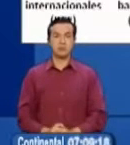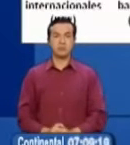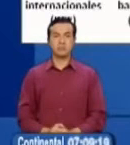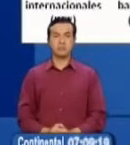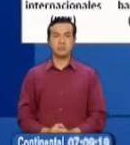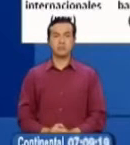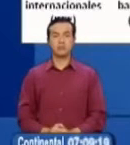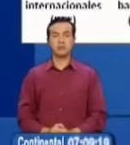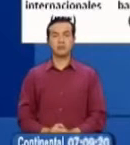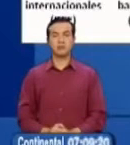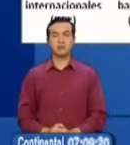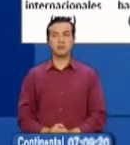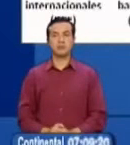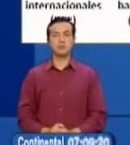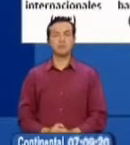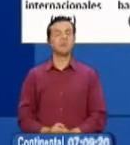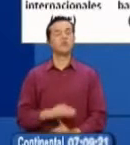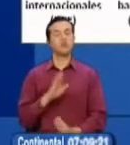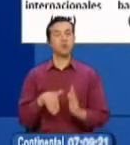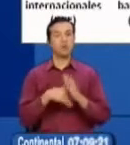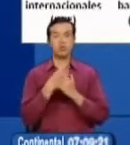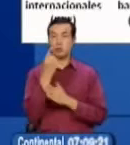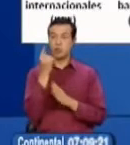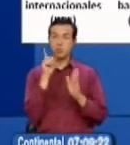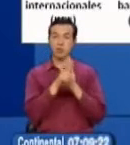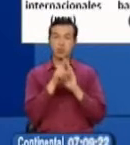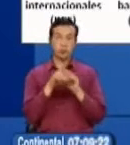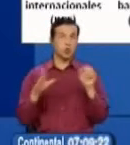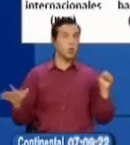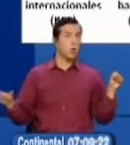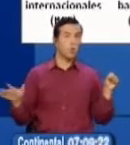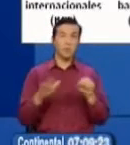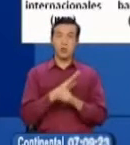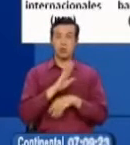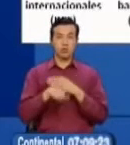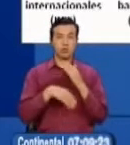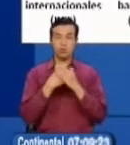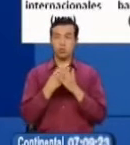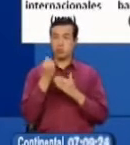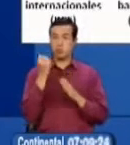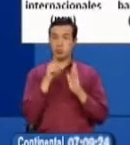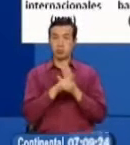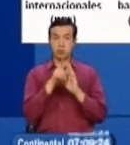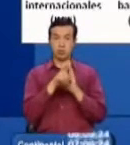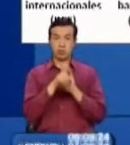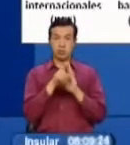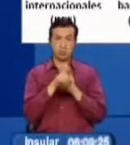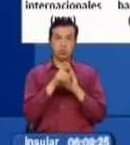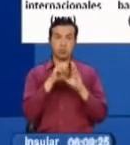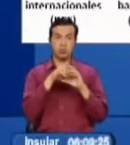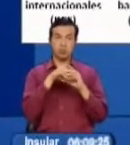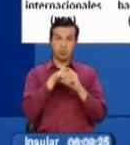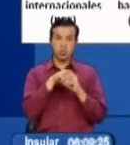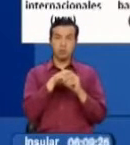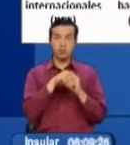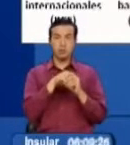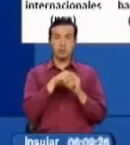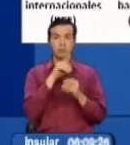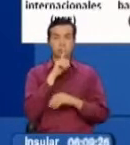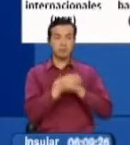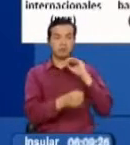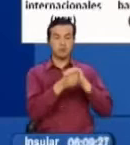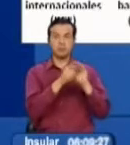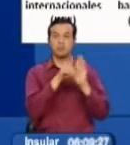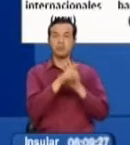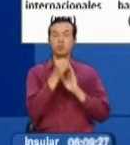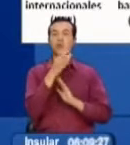Lo que podríamos llamar todos los depósitos o el conjunto de depósitos que no son a la vista, que es el cuasi dinero, aumentan